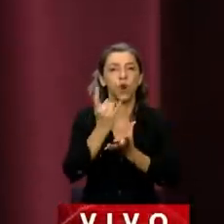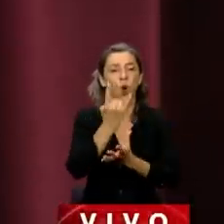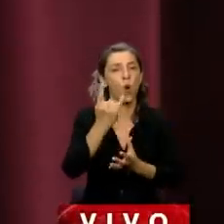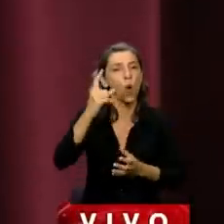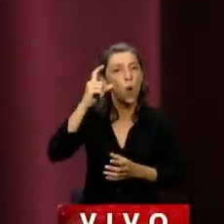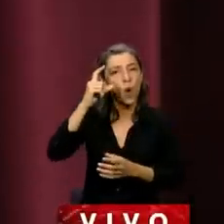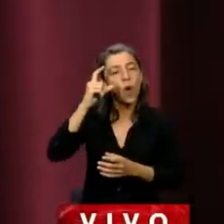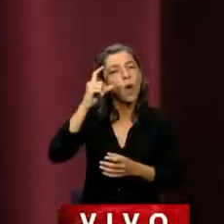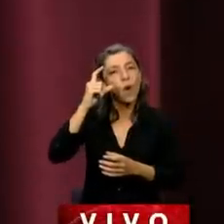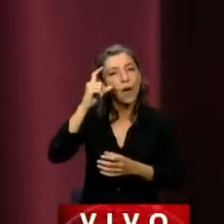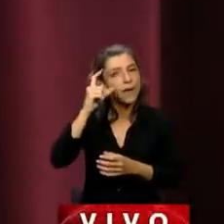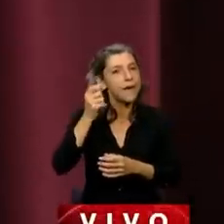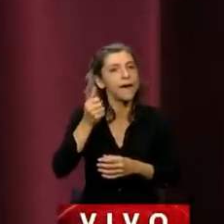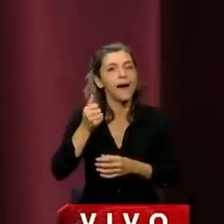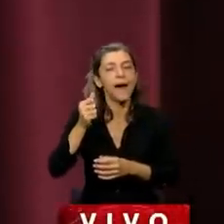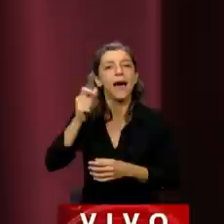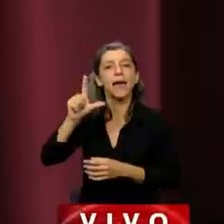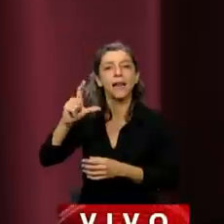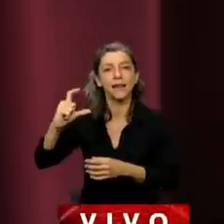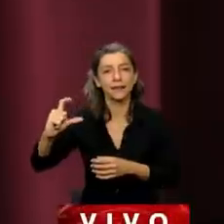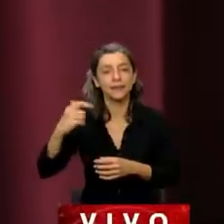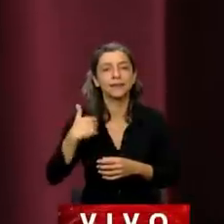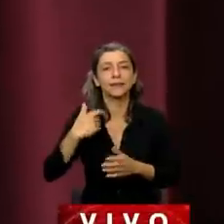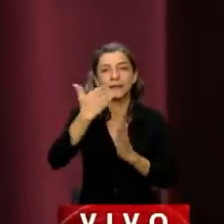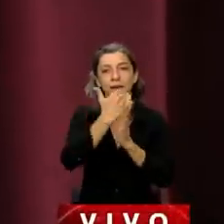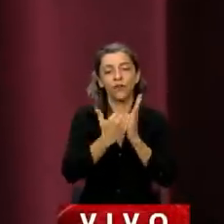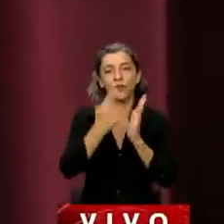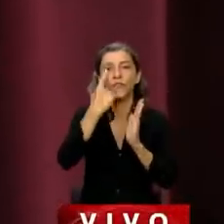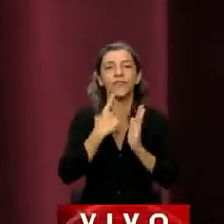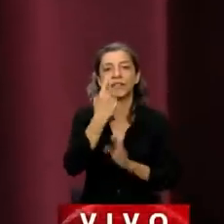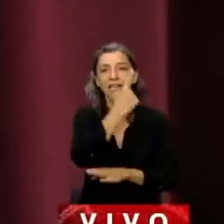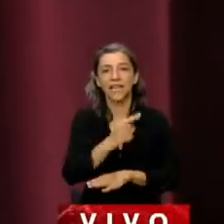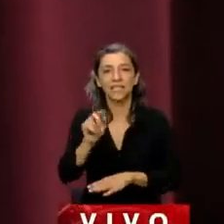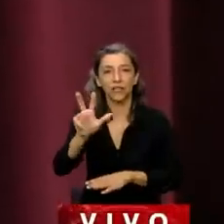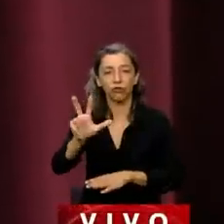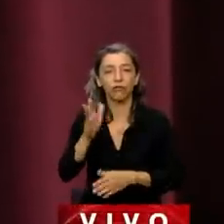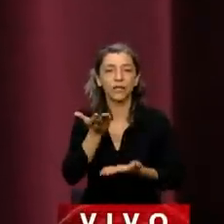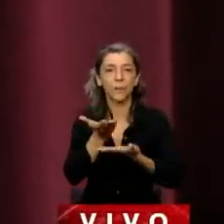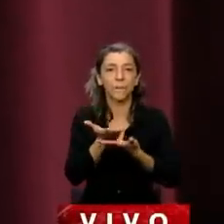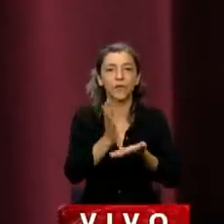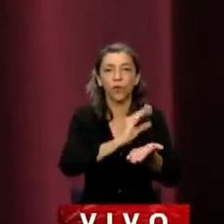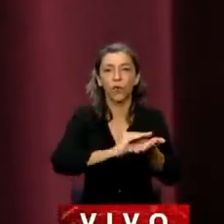UEALC. Orden del día 103. Les pido a los diputados que se loguen